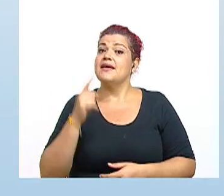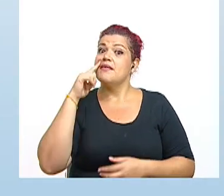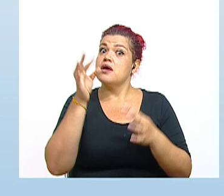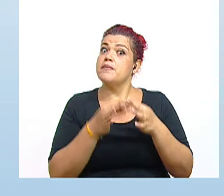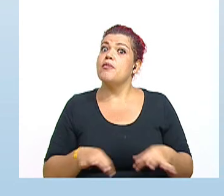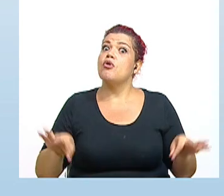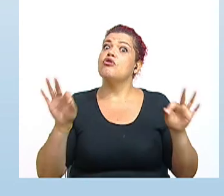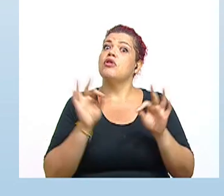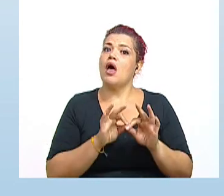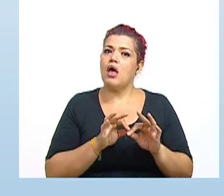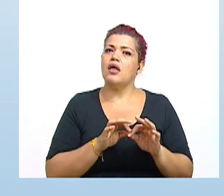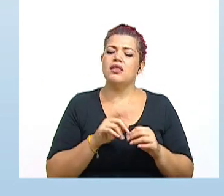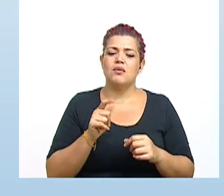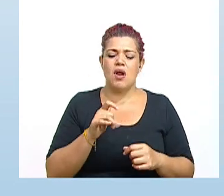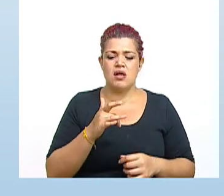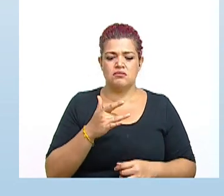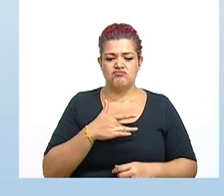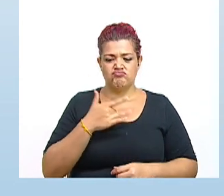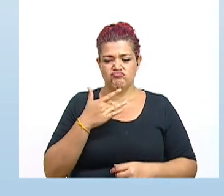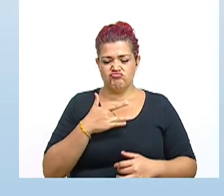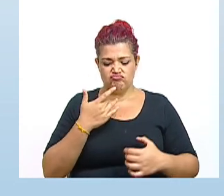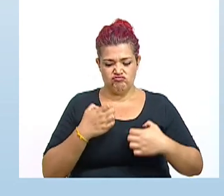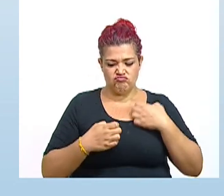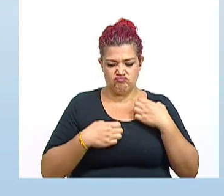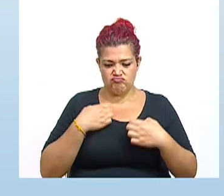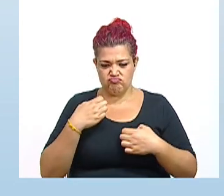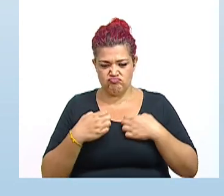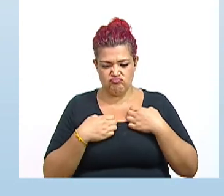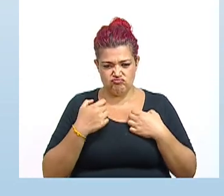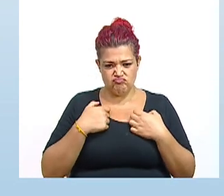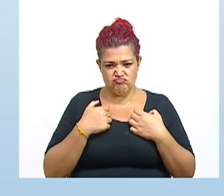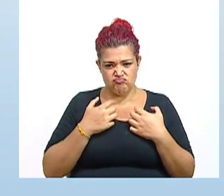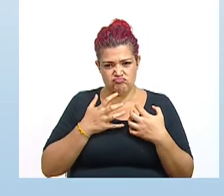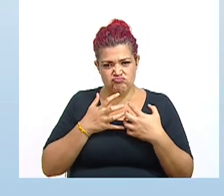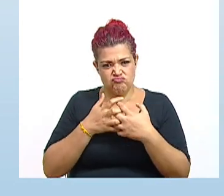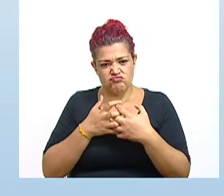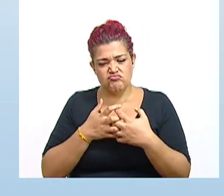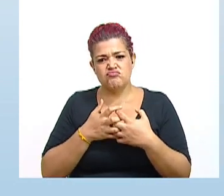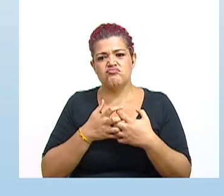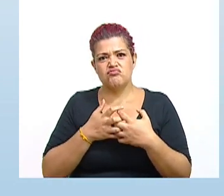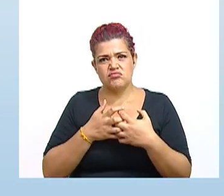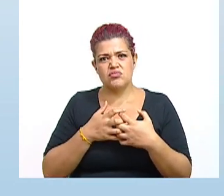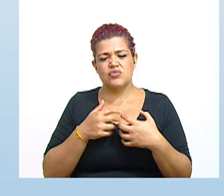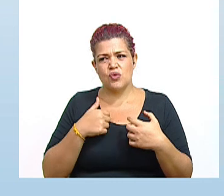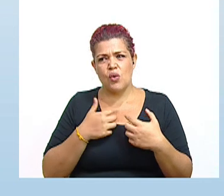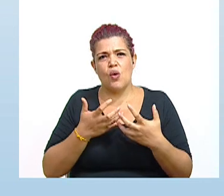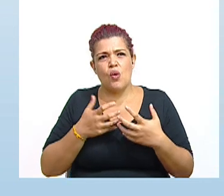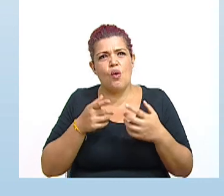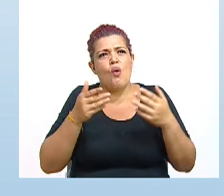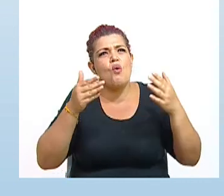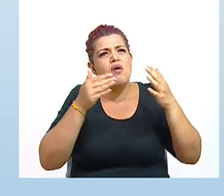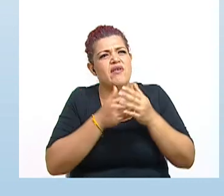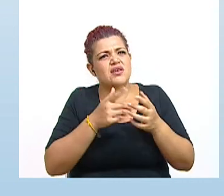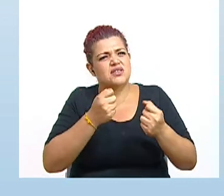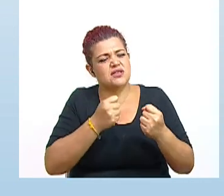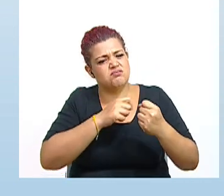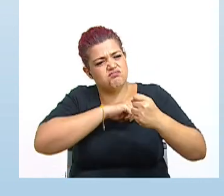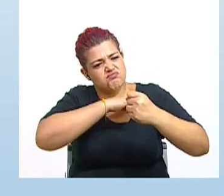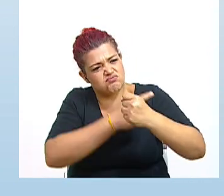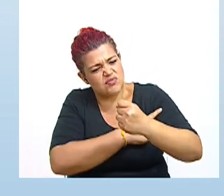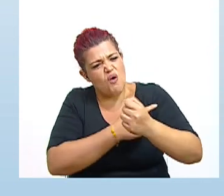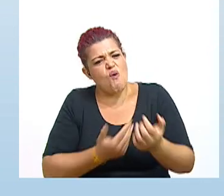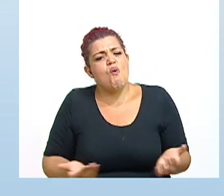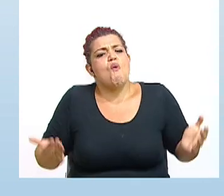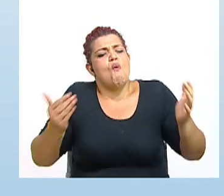Importante, sobre todo, sensibilizarnos en este caso, valorar la recuperación, la valentía de los pobladores de